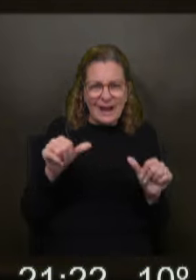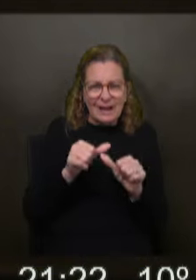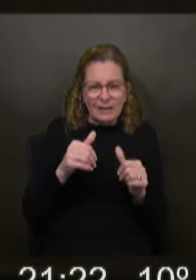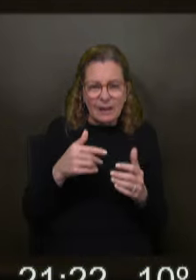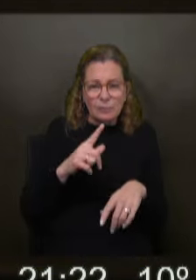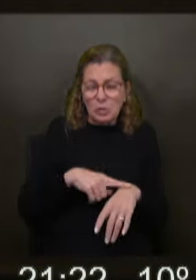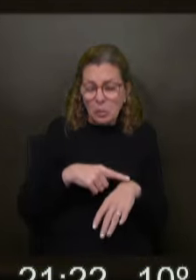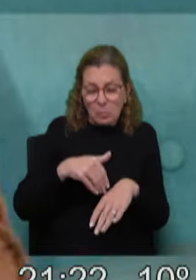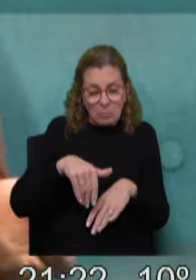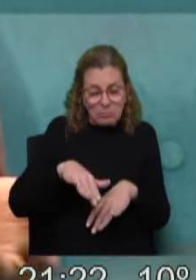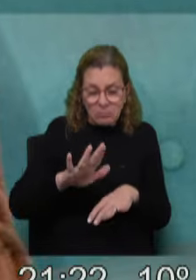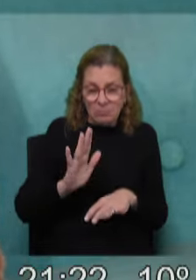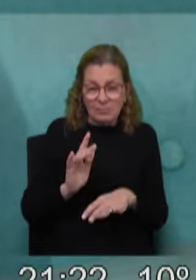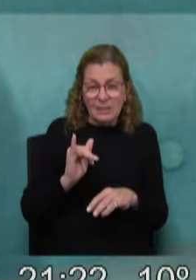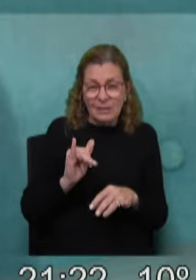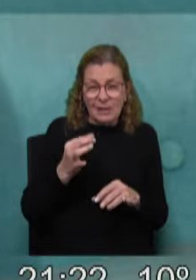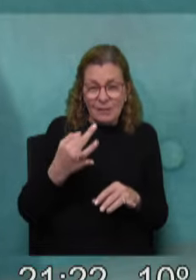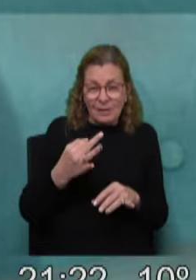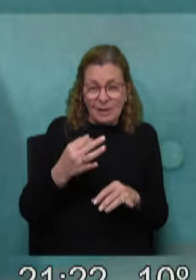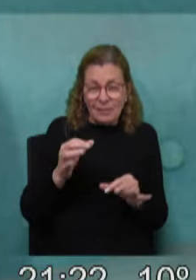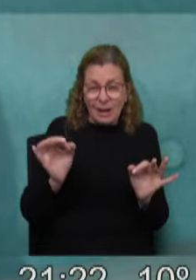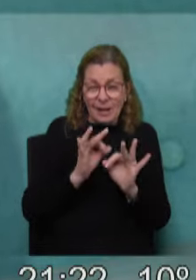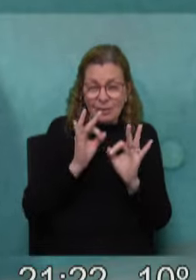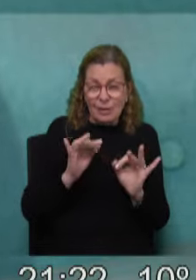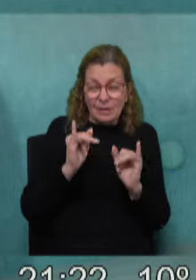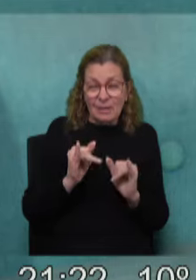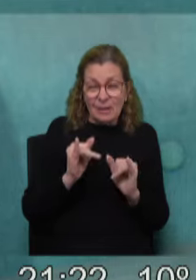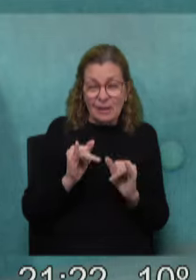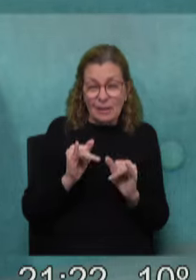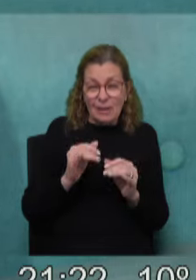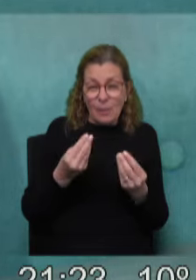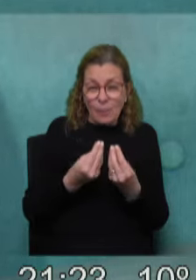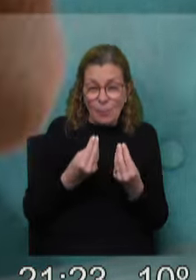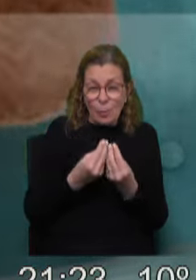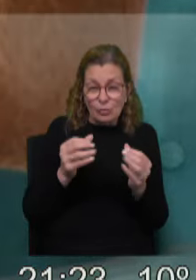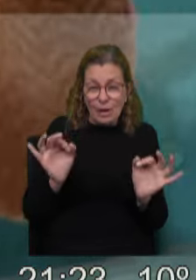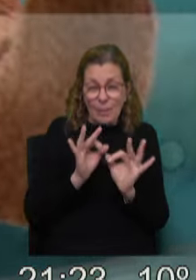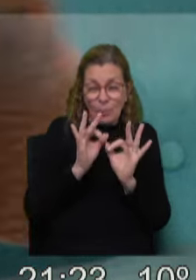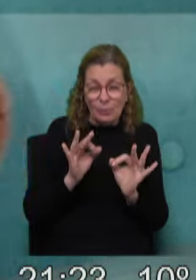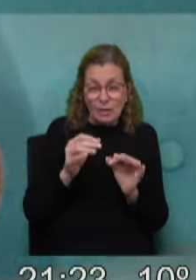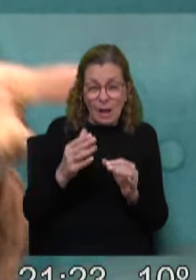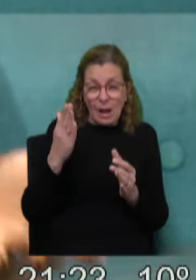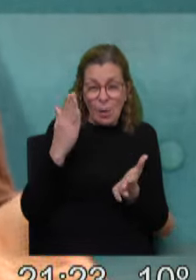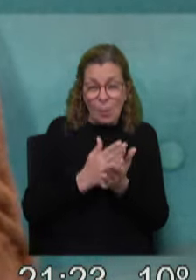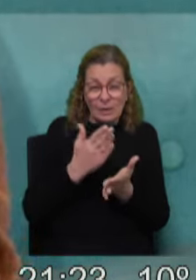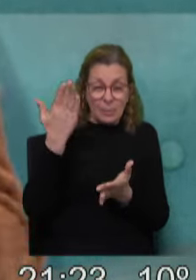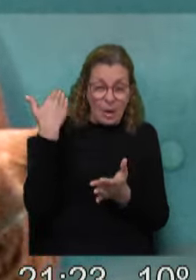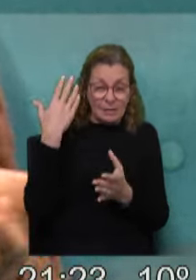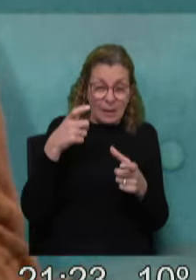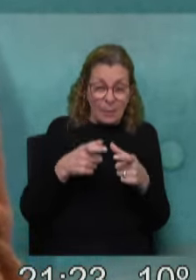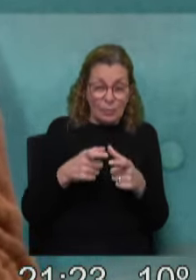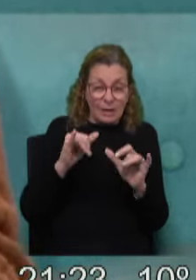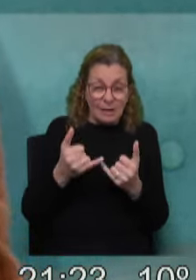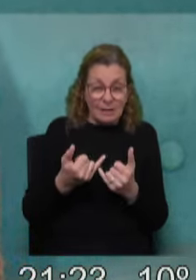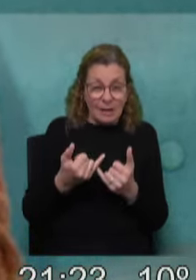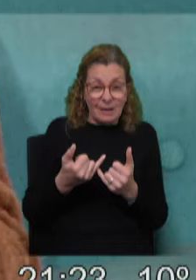su tiempo. Sí, la verdad, si me salieran canciones que... O sea, también hay tanta música ya hecha, el disco anterior, el último mío, ese Basta de Música, el nombre venido por